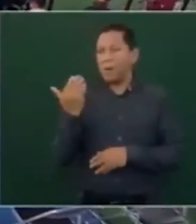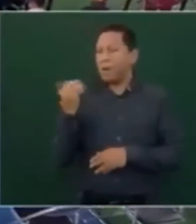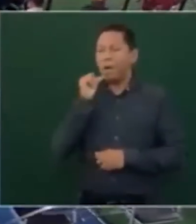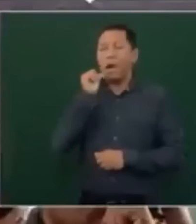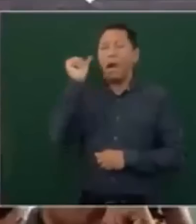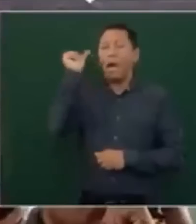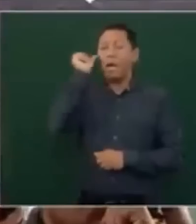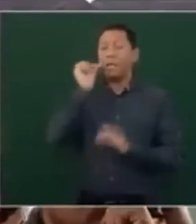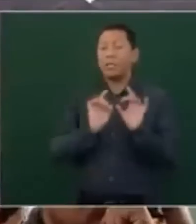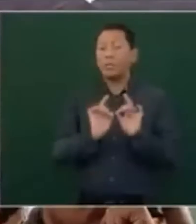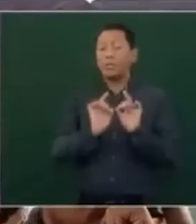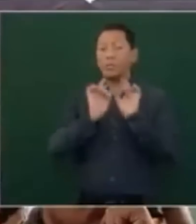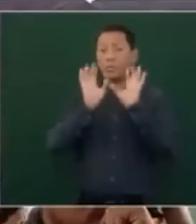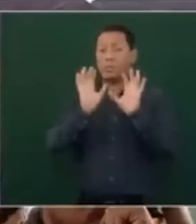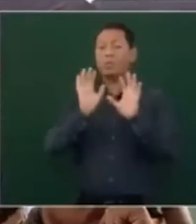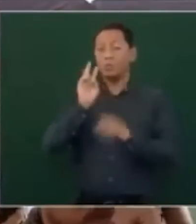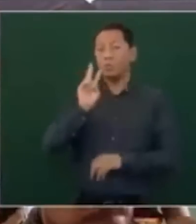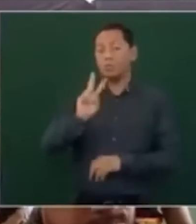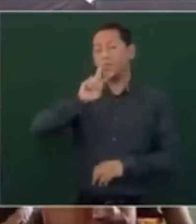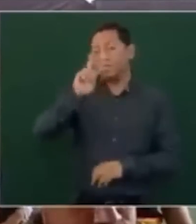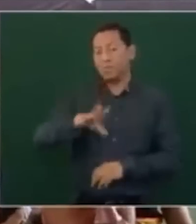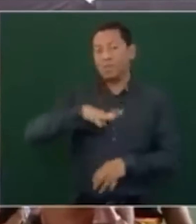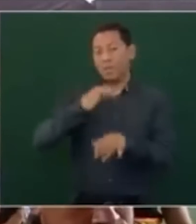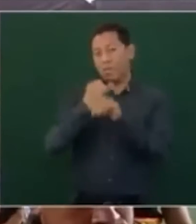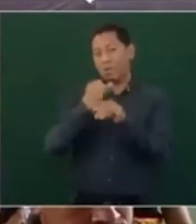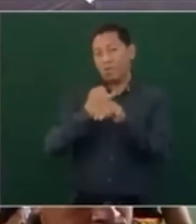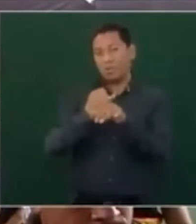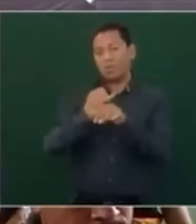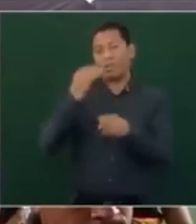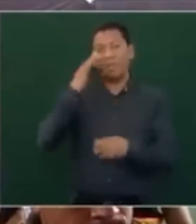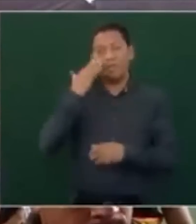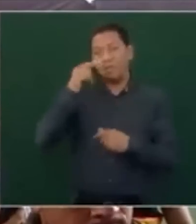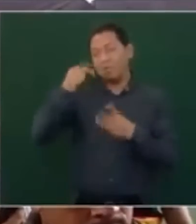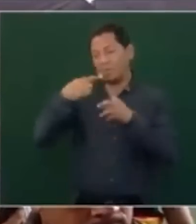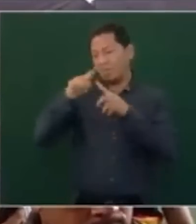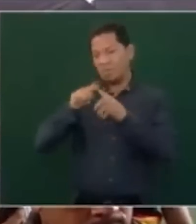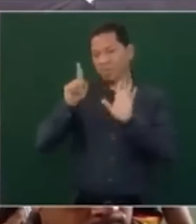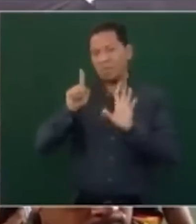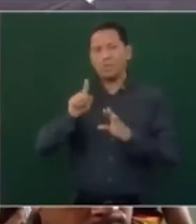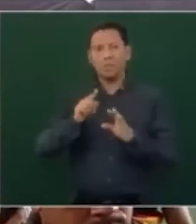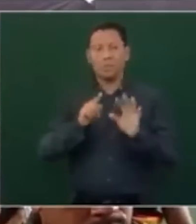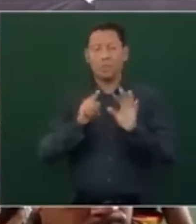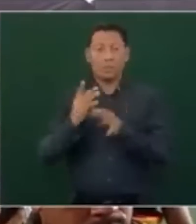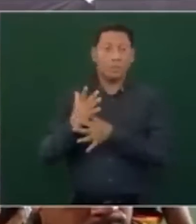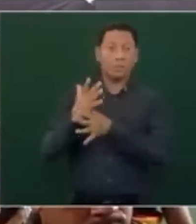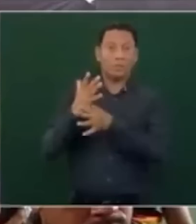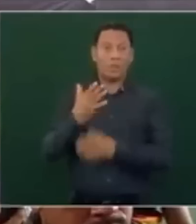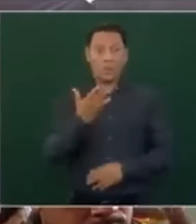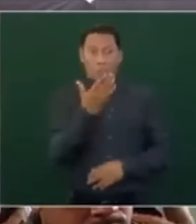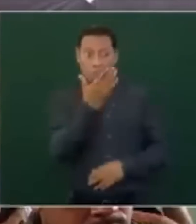ayer. Hay gente en redes sociales que cuestiona por qué usted, teniendo el poder